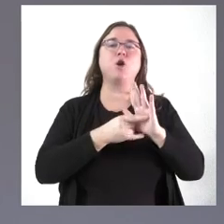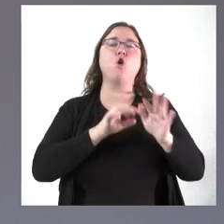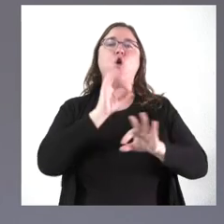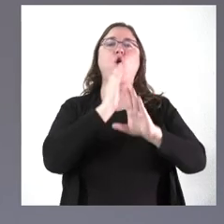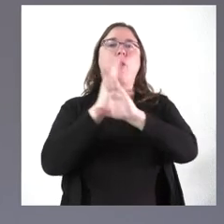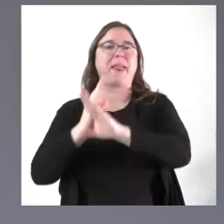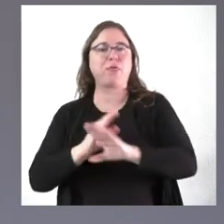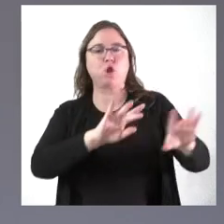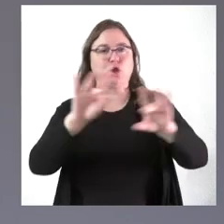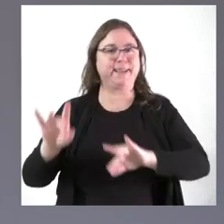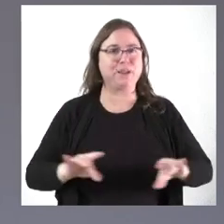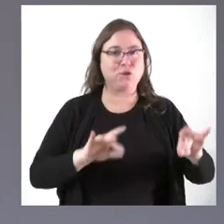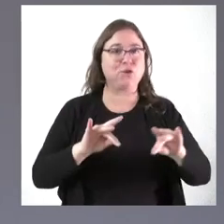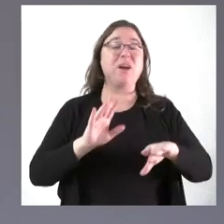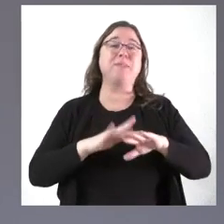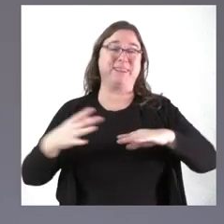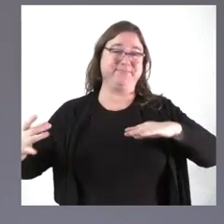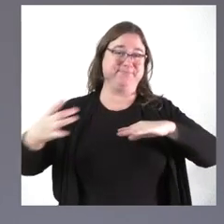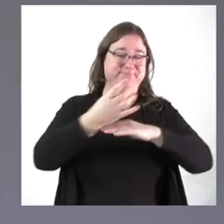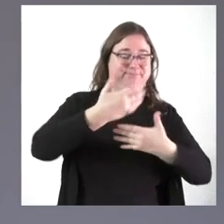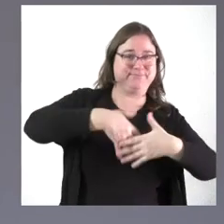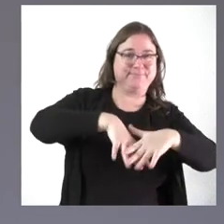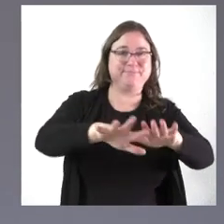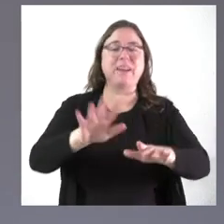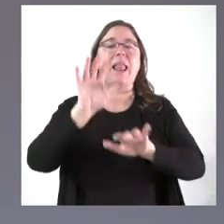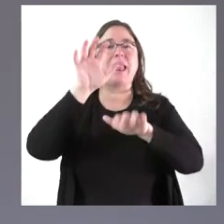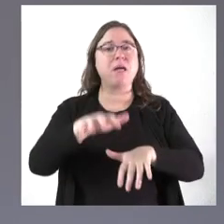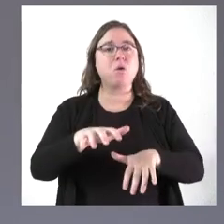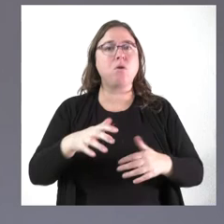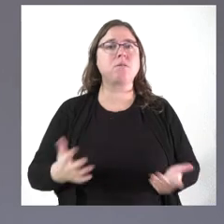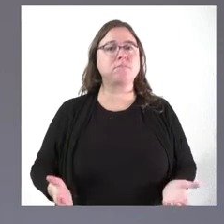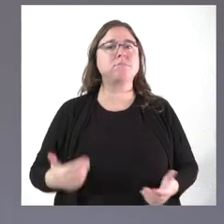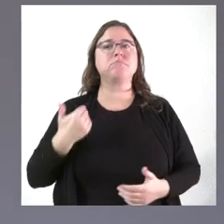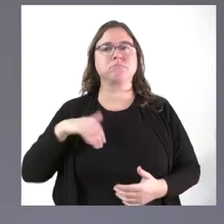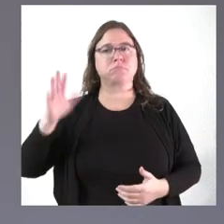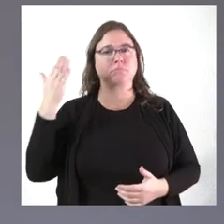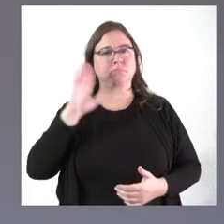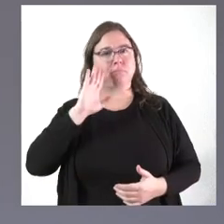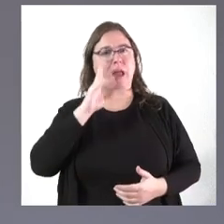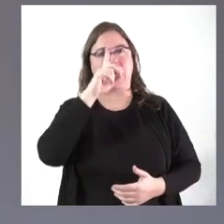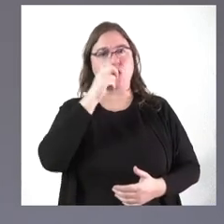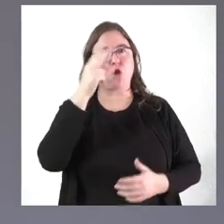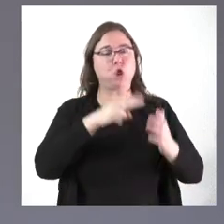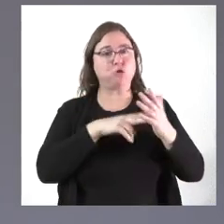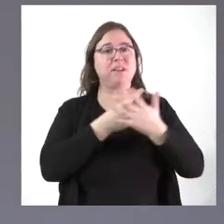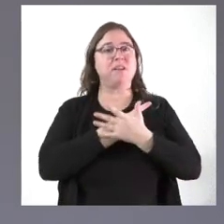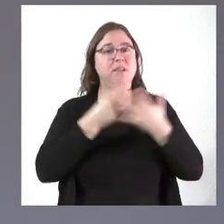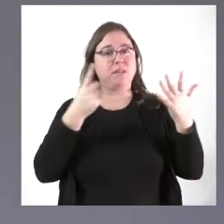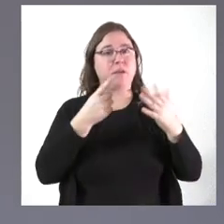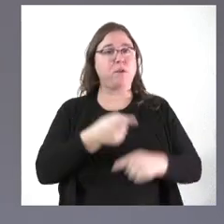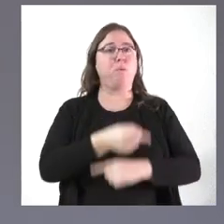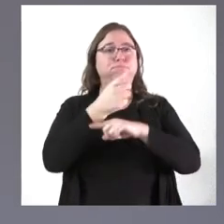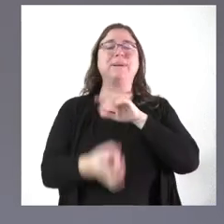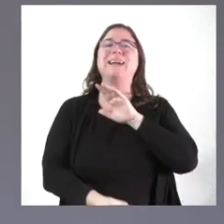la integración del beco del ferrocarril en León y bueno que ya dio lugar a que en el año 2016 dictaremos una orden de creación